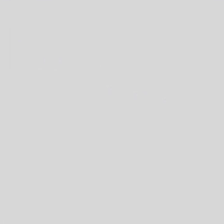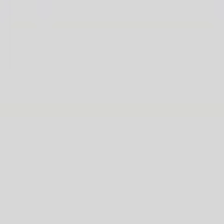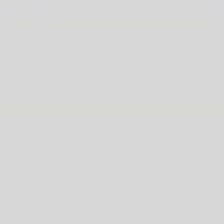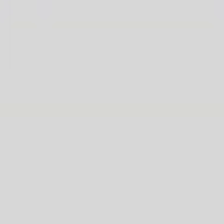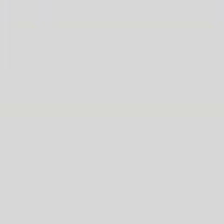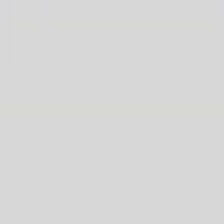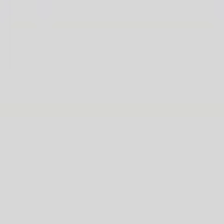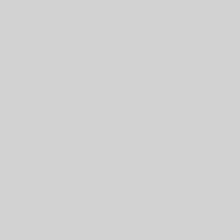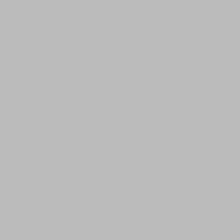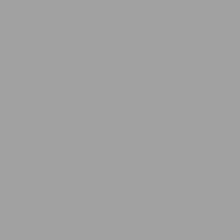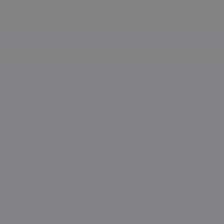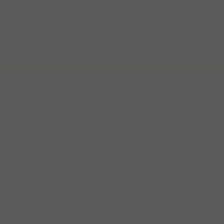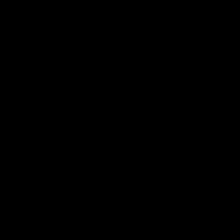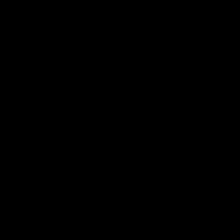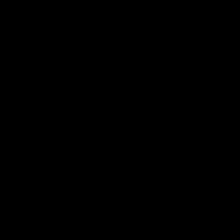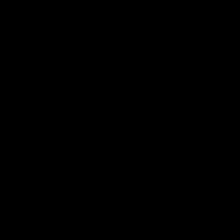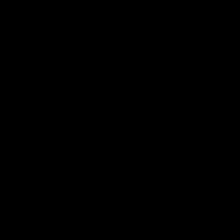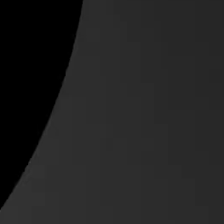Gracias.